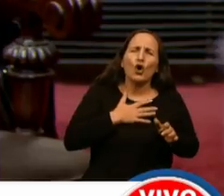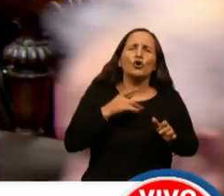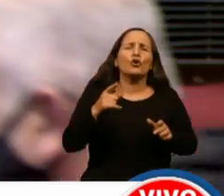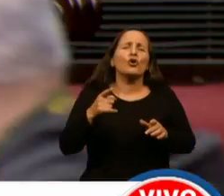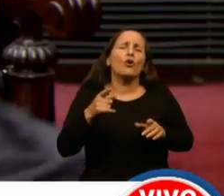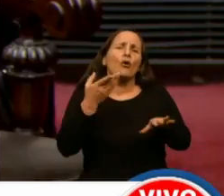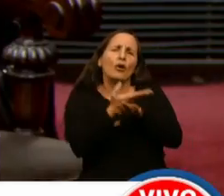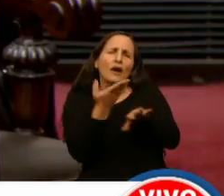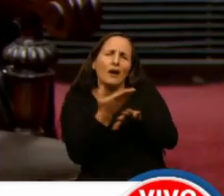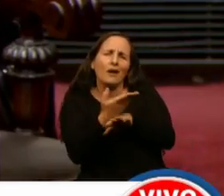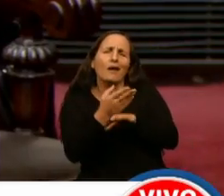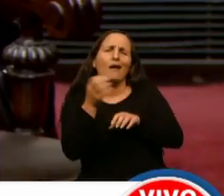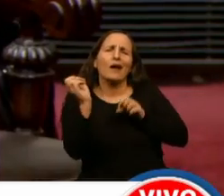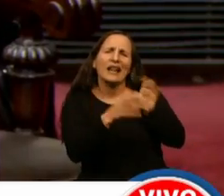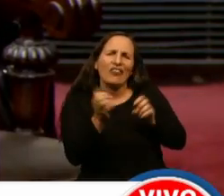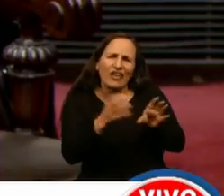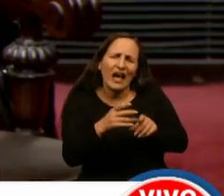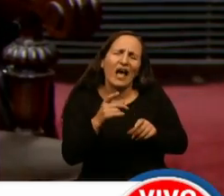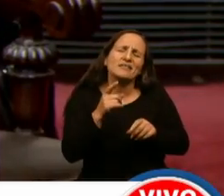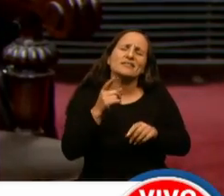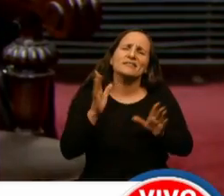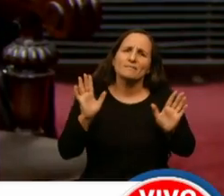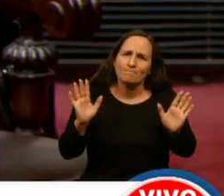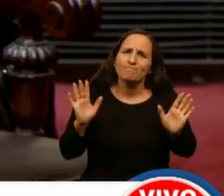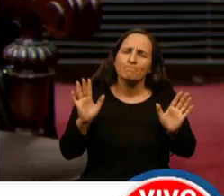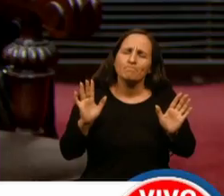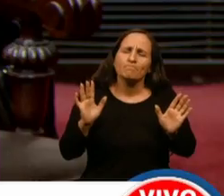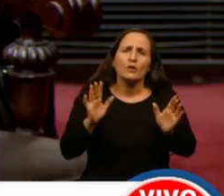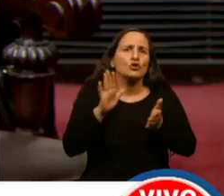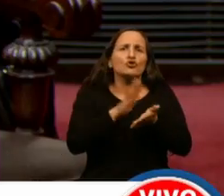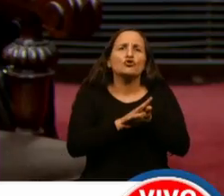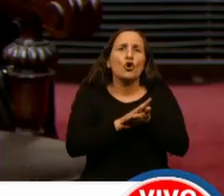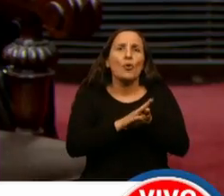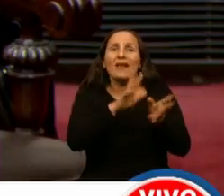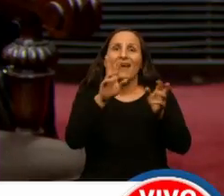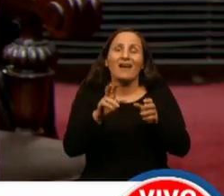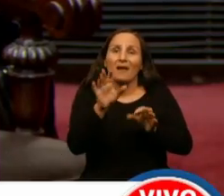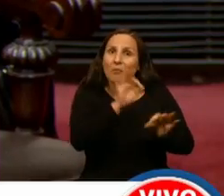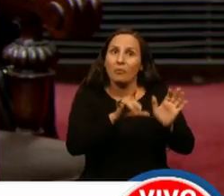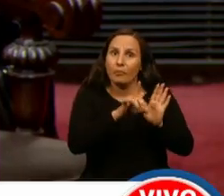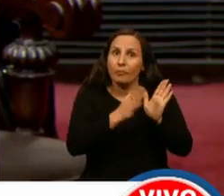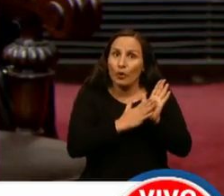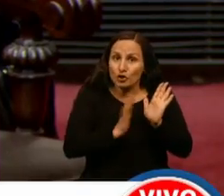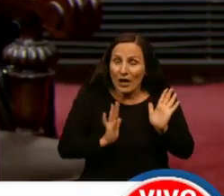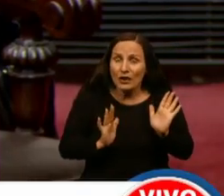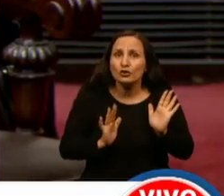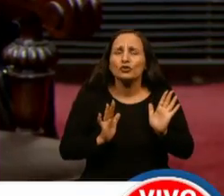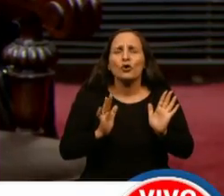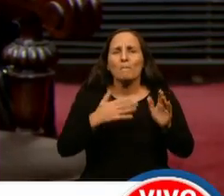reclamos o las críticas están haciendo sobre el proyecto particularmente